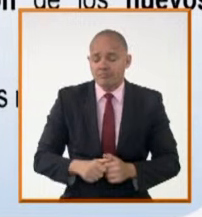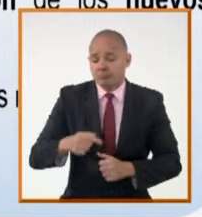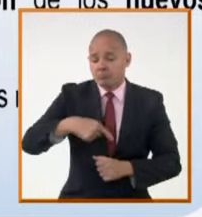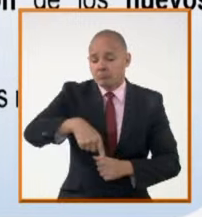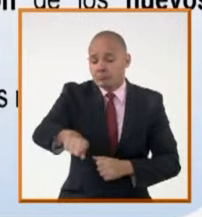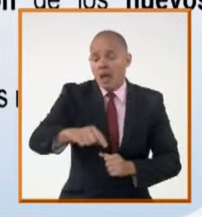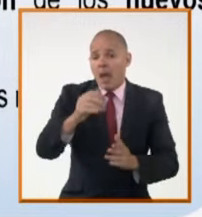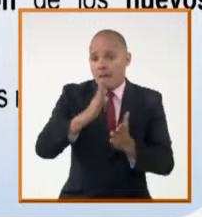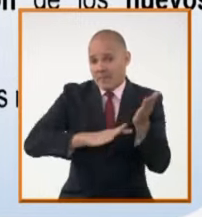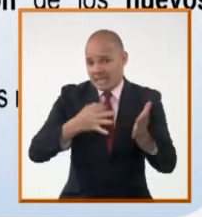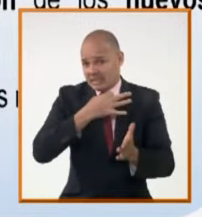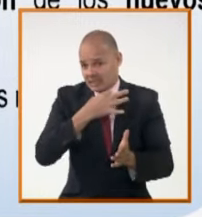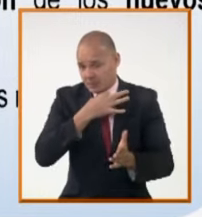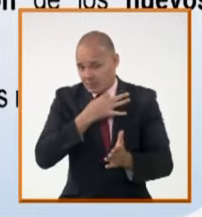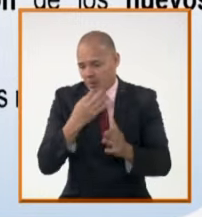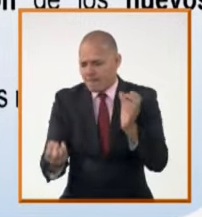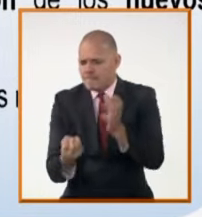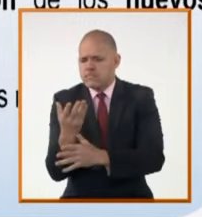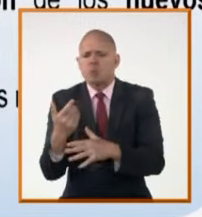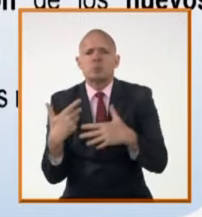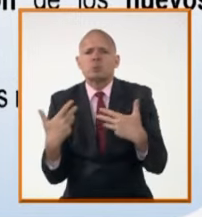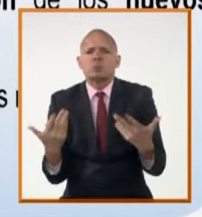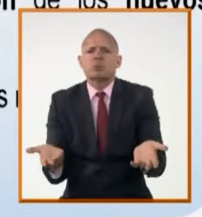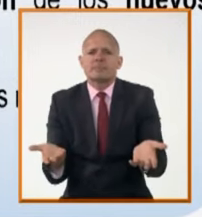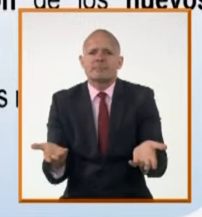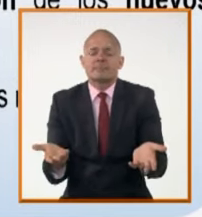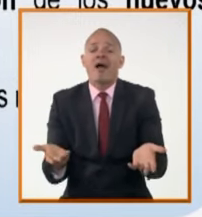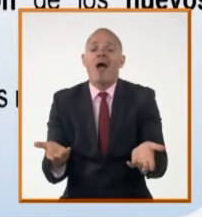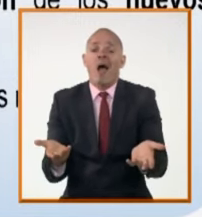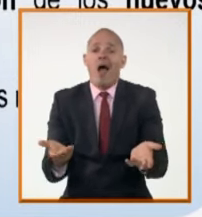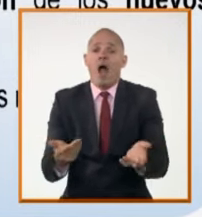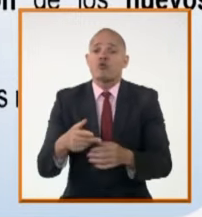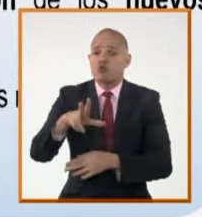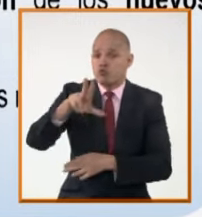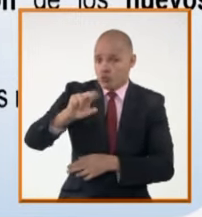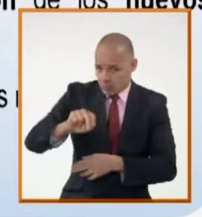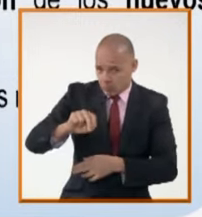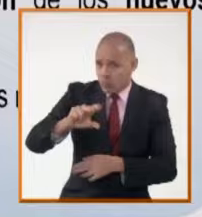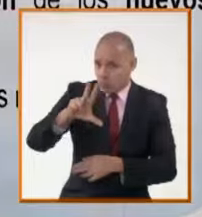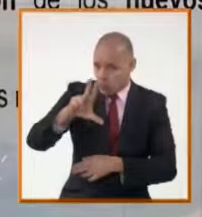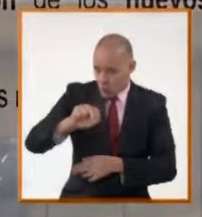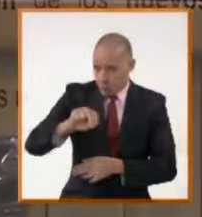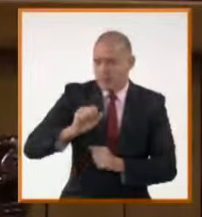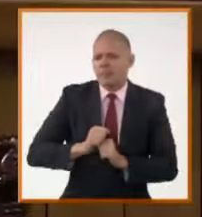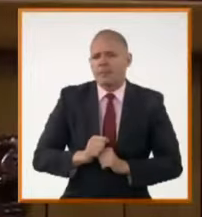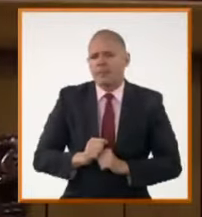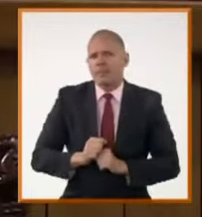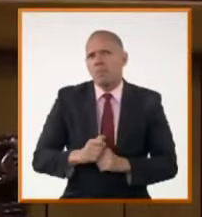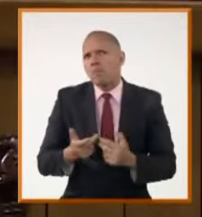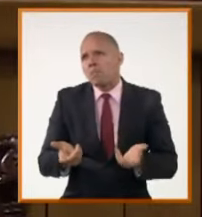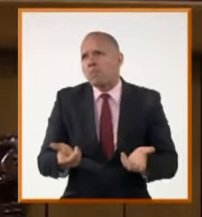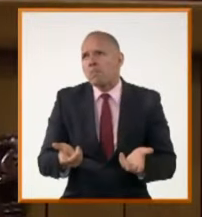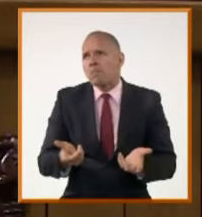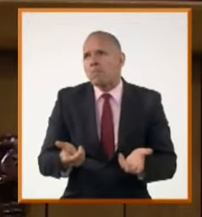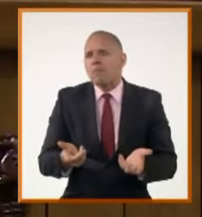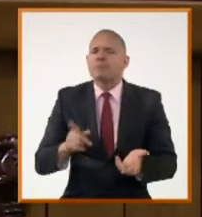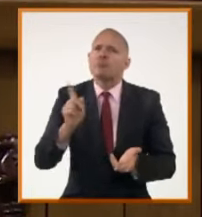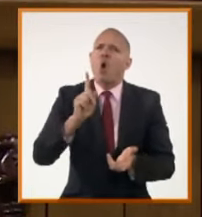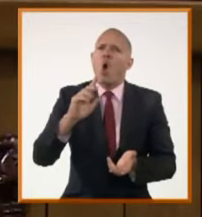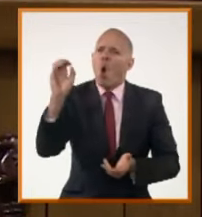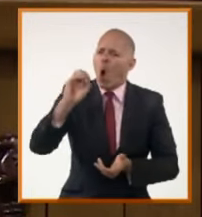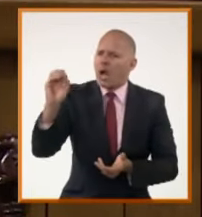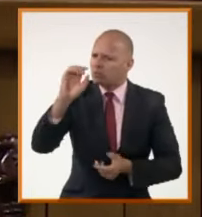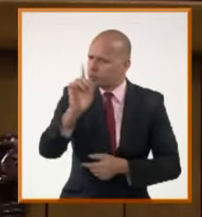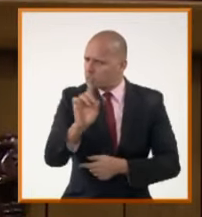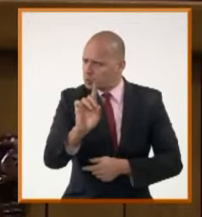el Instituto de Actores Económicos No Estatales. Es un instituto que no es un organismo de la Administración Central